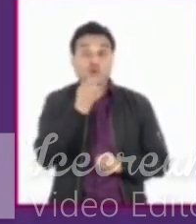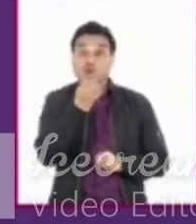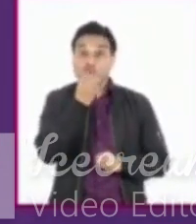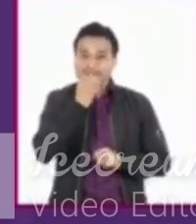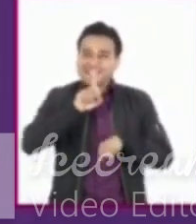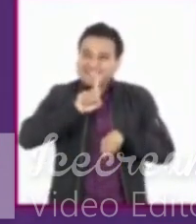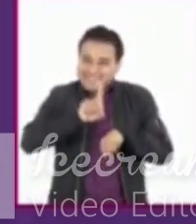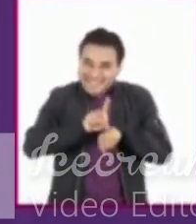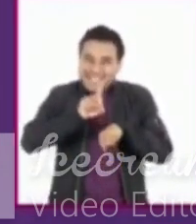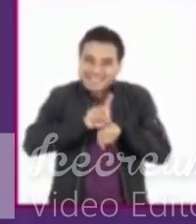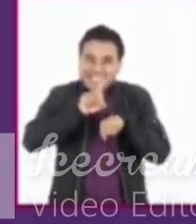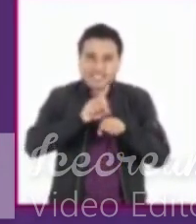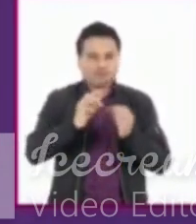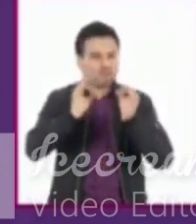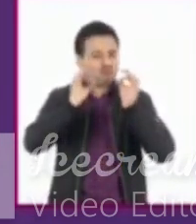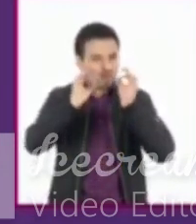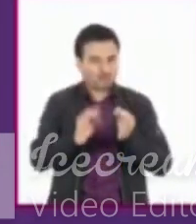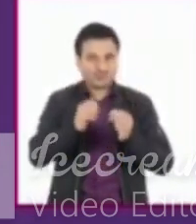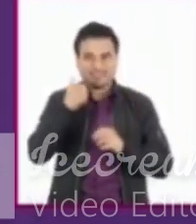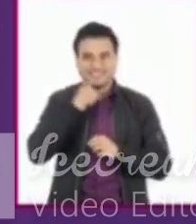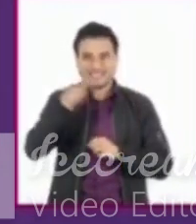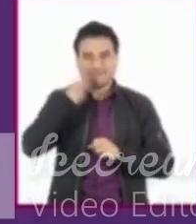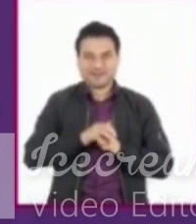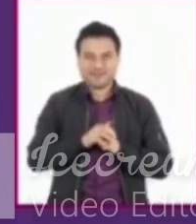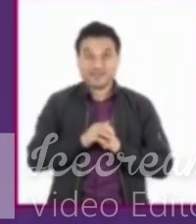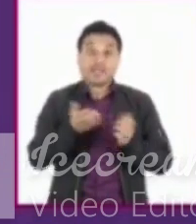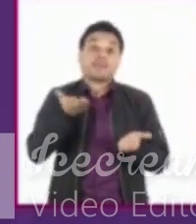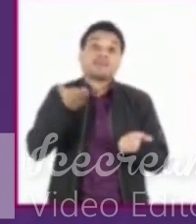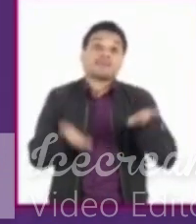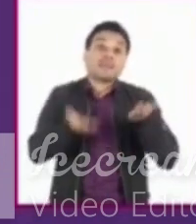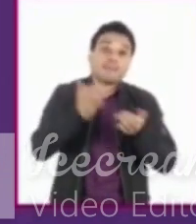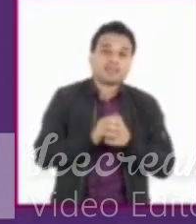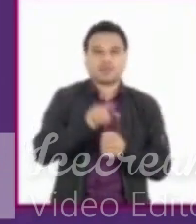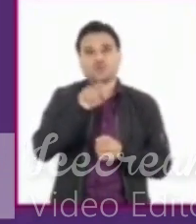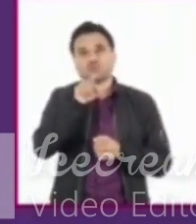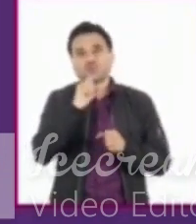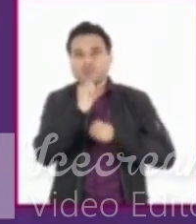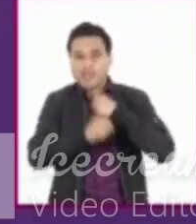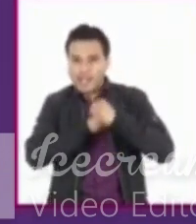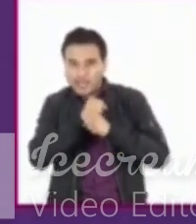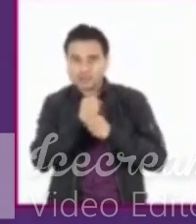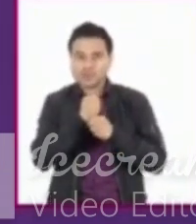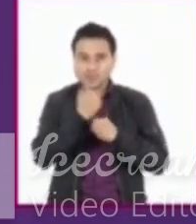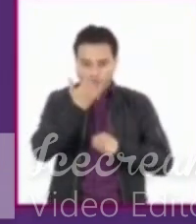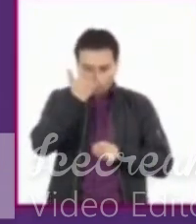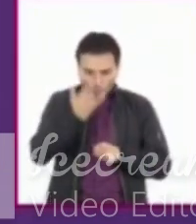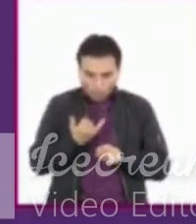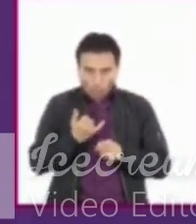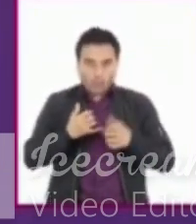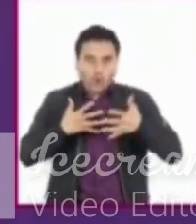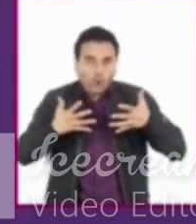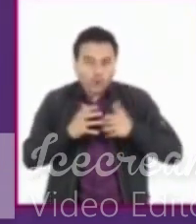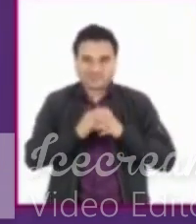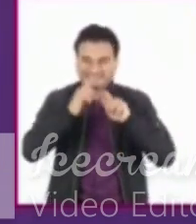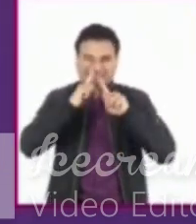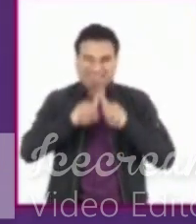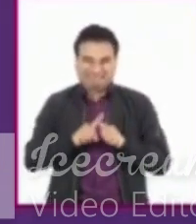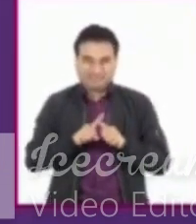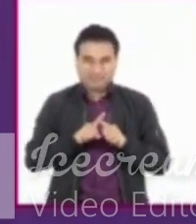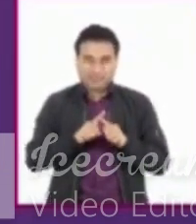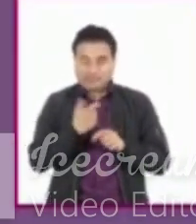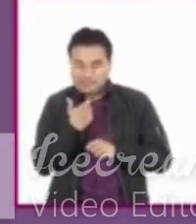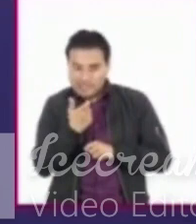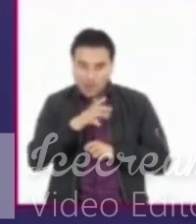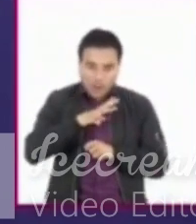adecuada, tomando en cuenta nuestra complexión, etapa de desarrollo, actividad diaria y presupuesto